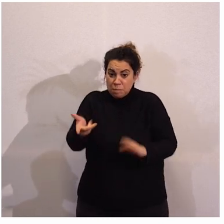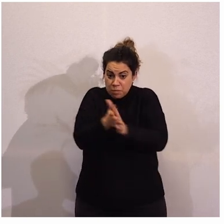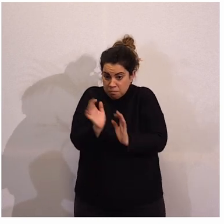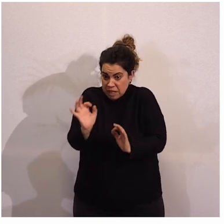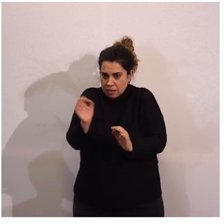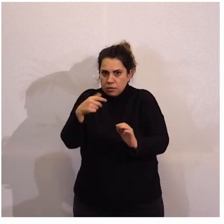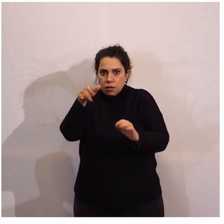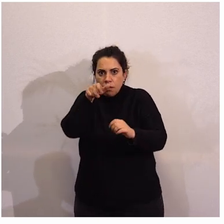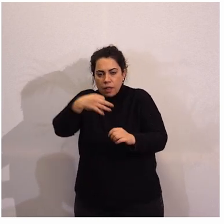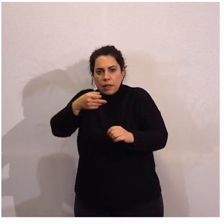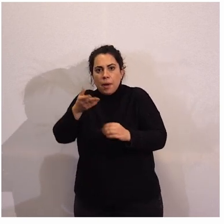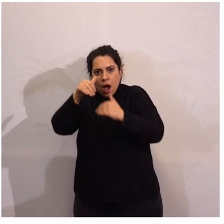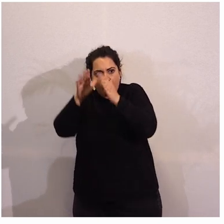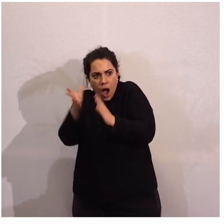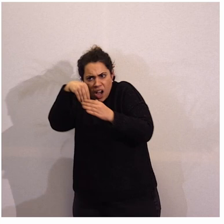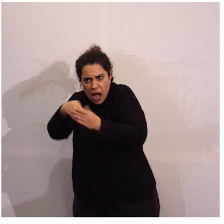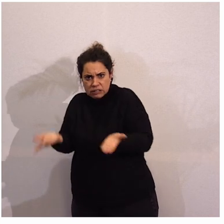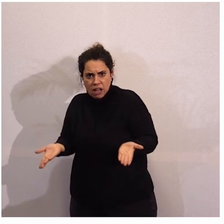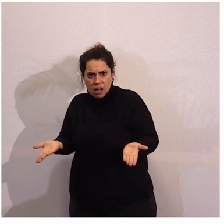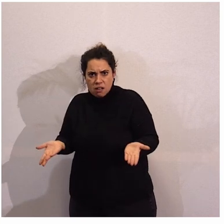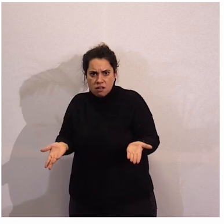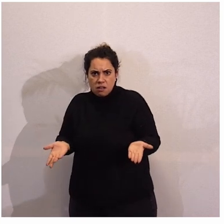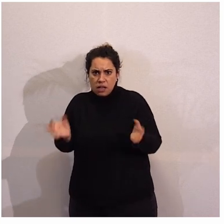su casa. Y bueno,